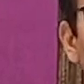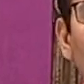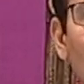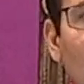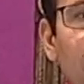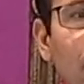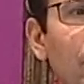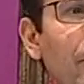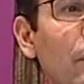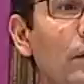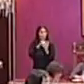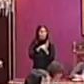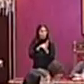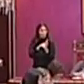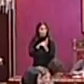Votar.